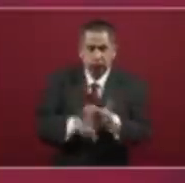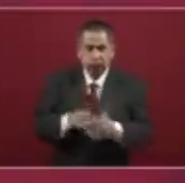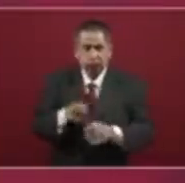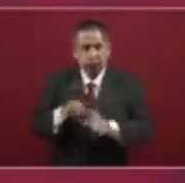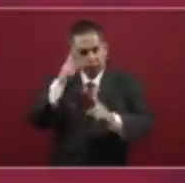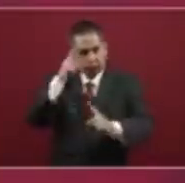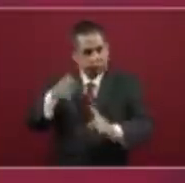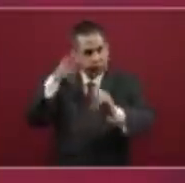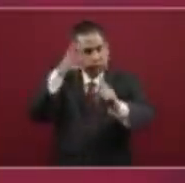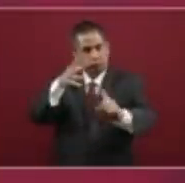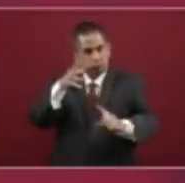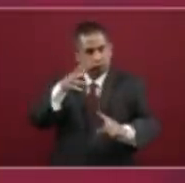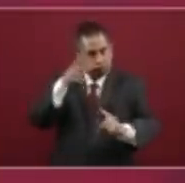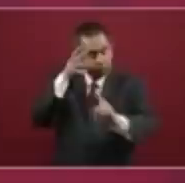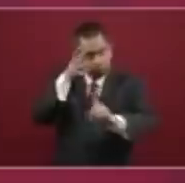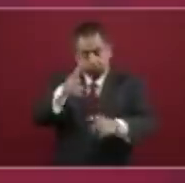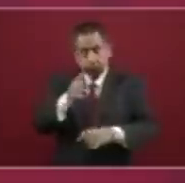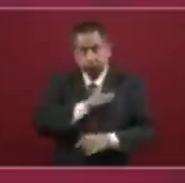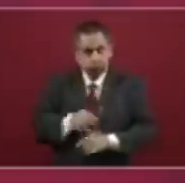vamos.